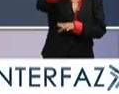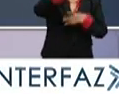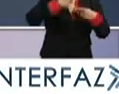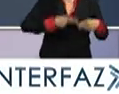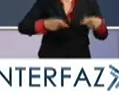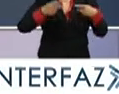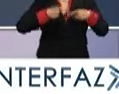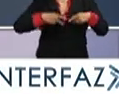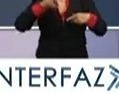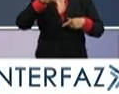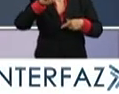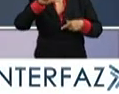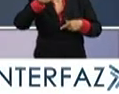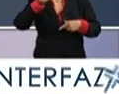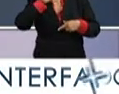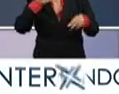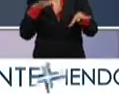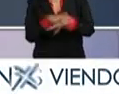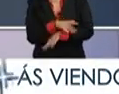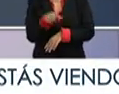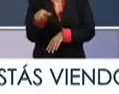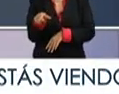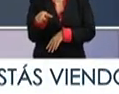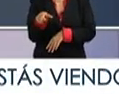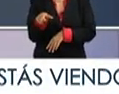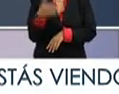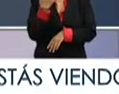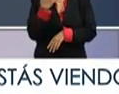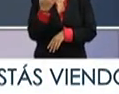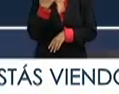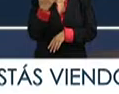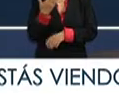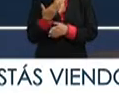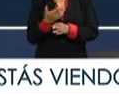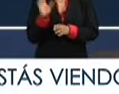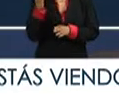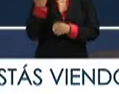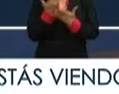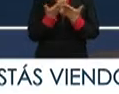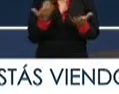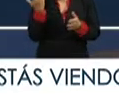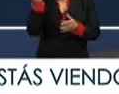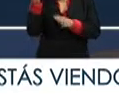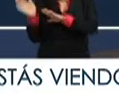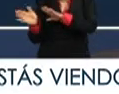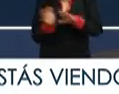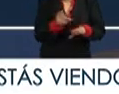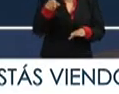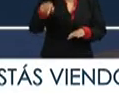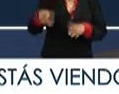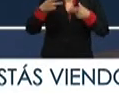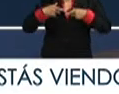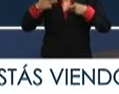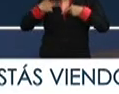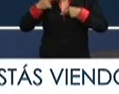valores de la sociedad. Y eso es muy grave si quien está generando los